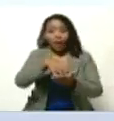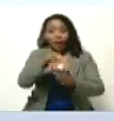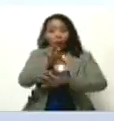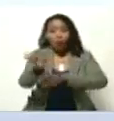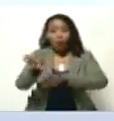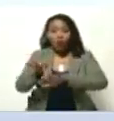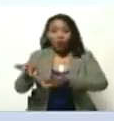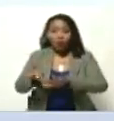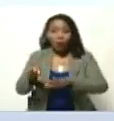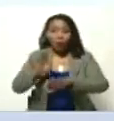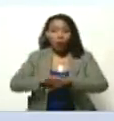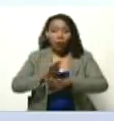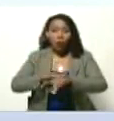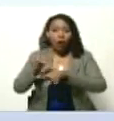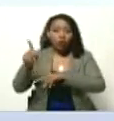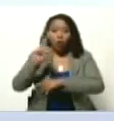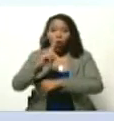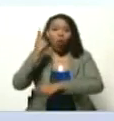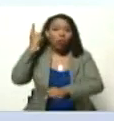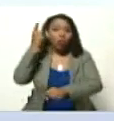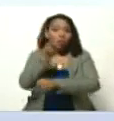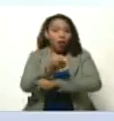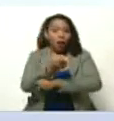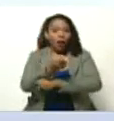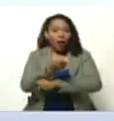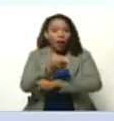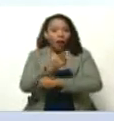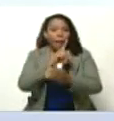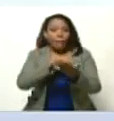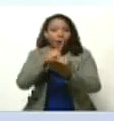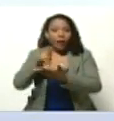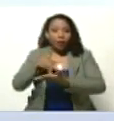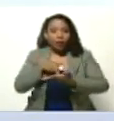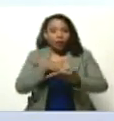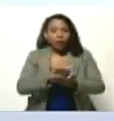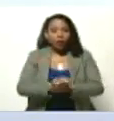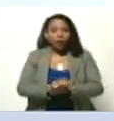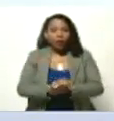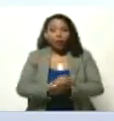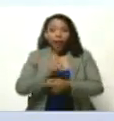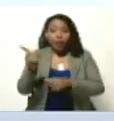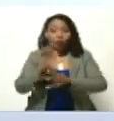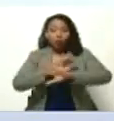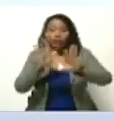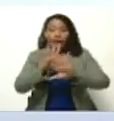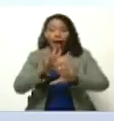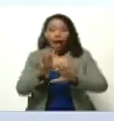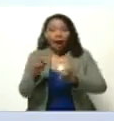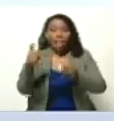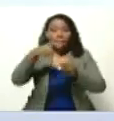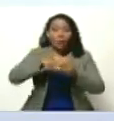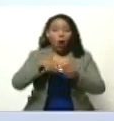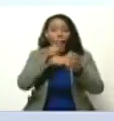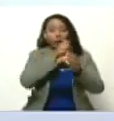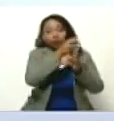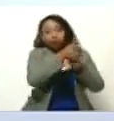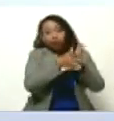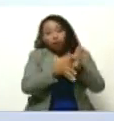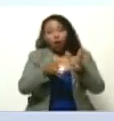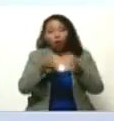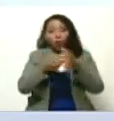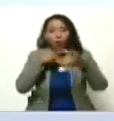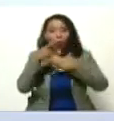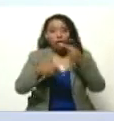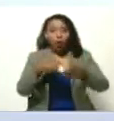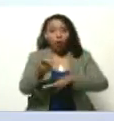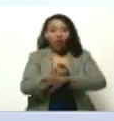municipal. Por lo tanto, no deben ser postulados. Ellos ya son parte de la estructura de nuestro partido, los gobernadores y alcaldes,